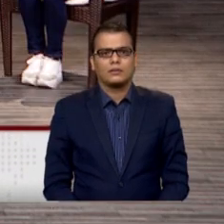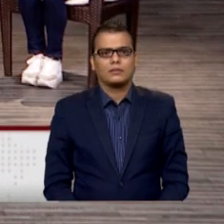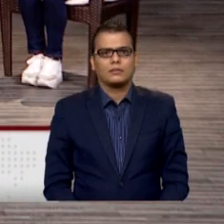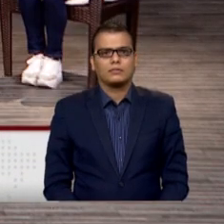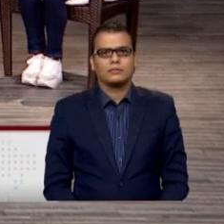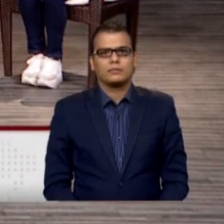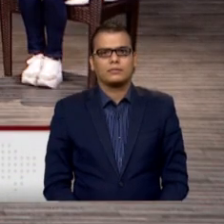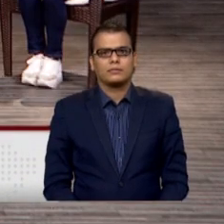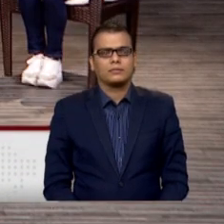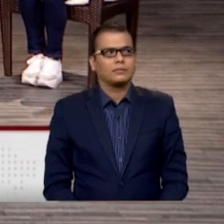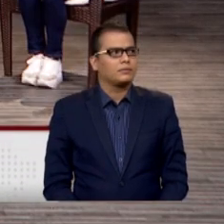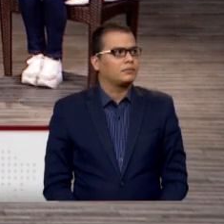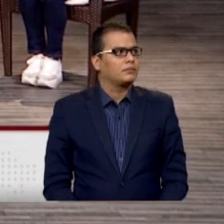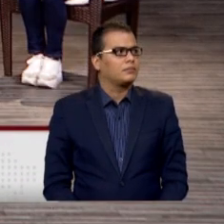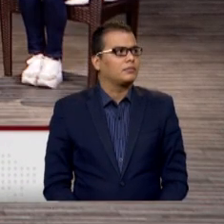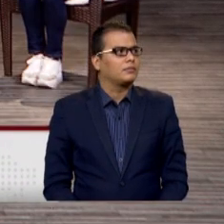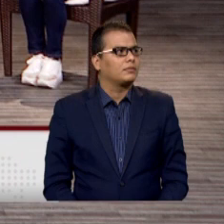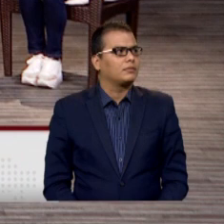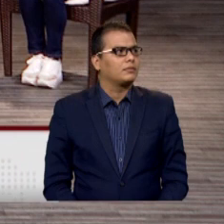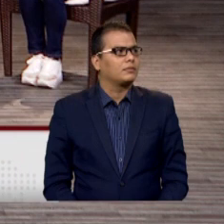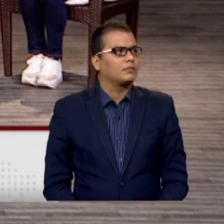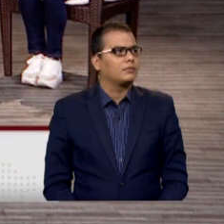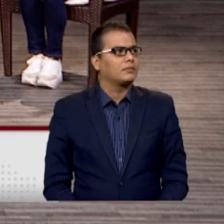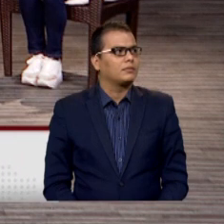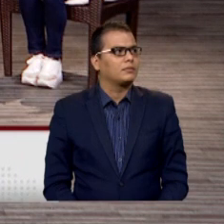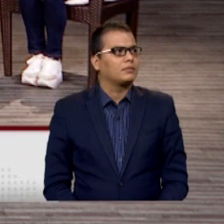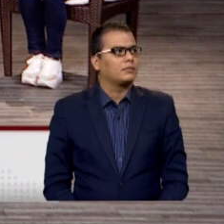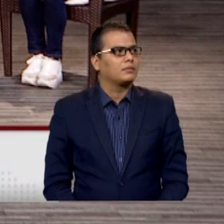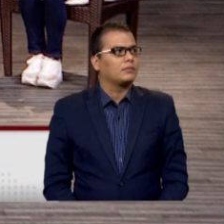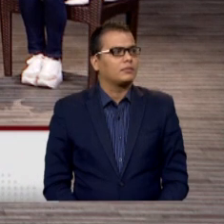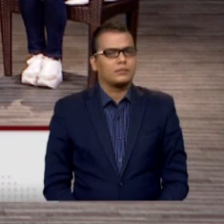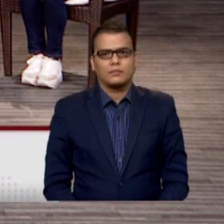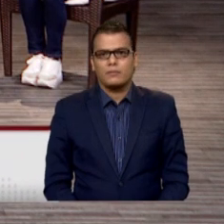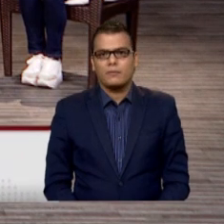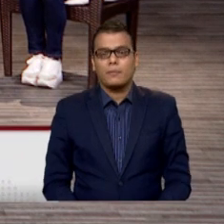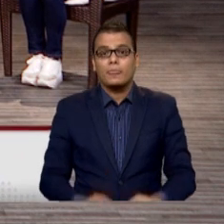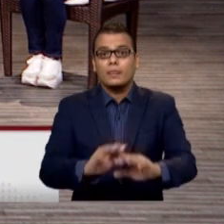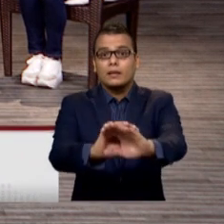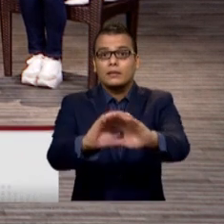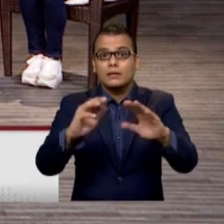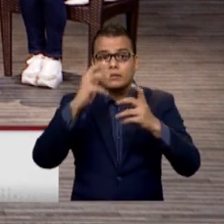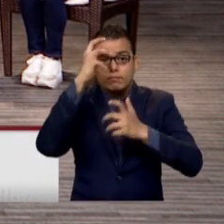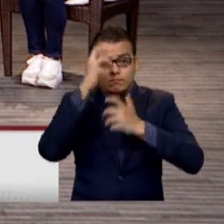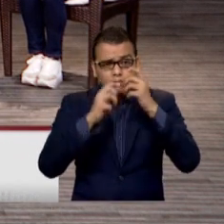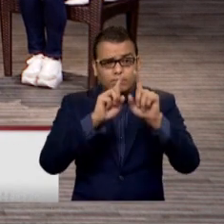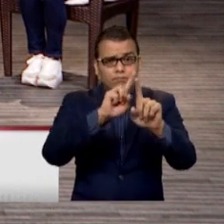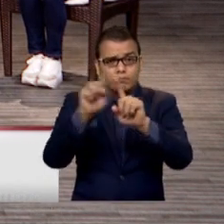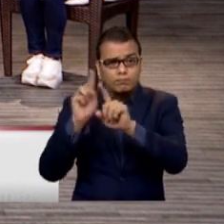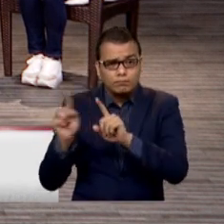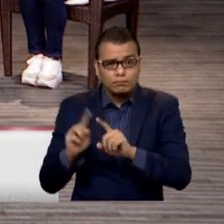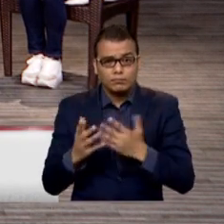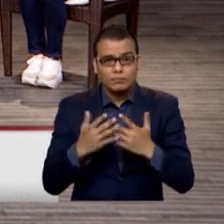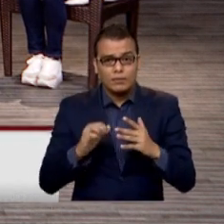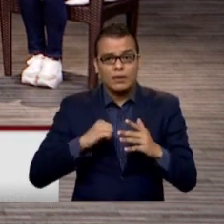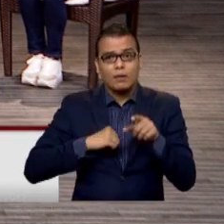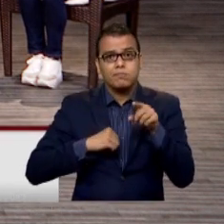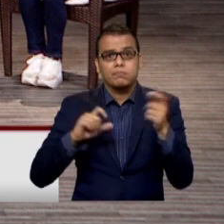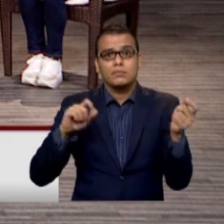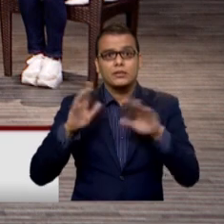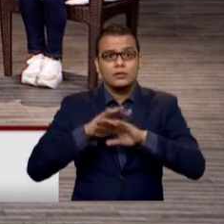pasar? Bueno, mira, con este nivel de pruebas y de diagnósticos que estamos teniendo, por lo general lo que dicen